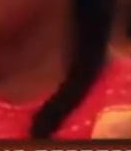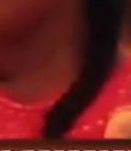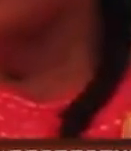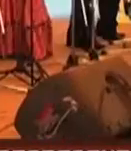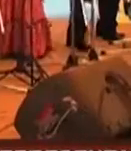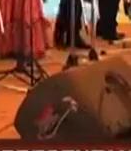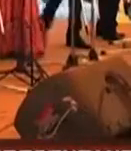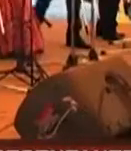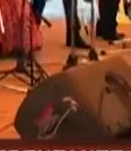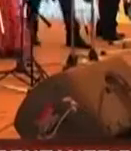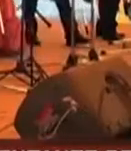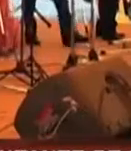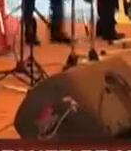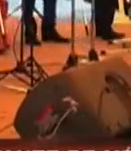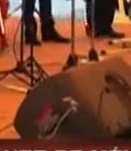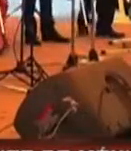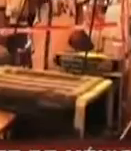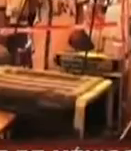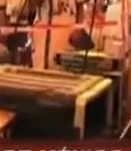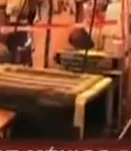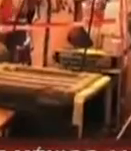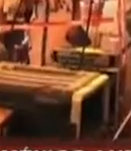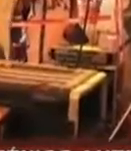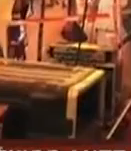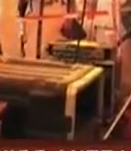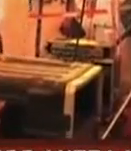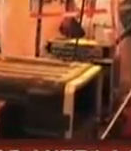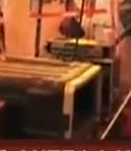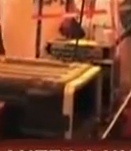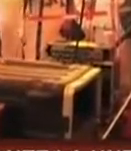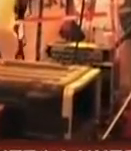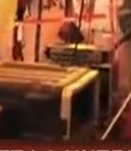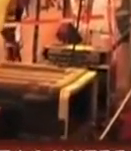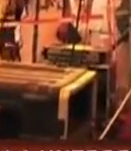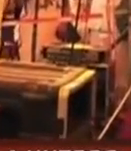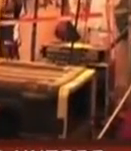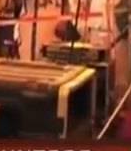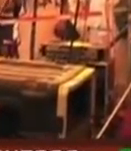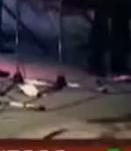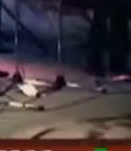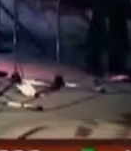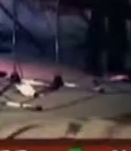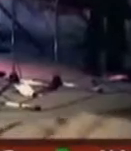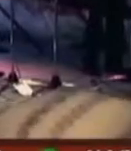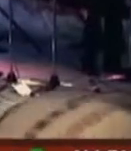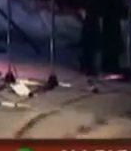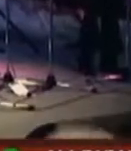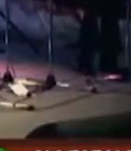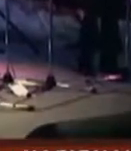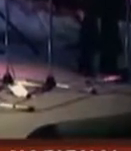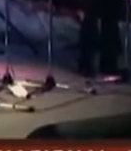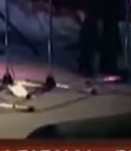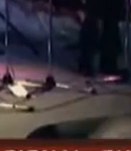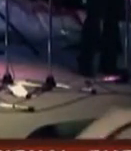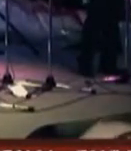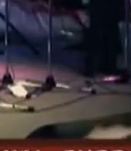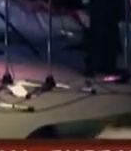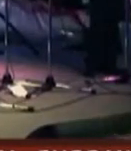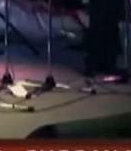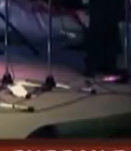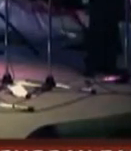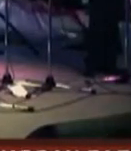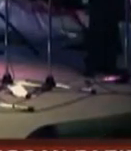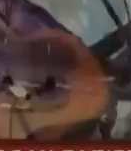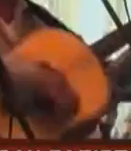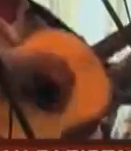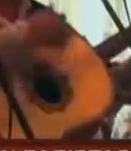deriva, sino que realmente tenga un propósito con fines. Con 300 músicos y 120 agrupaciones, el encuentro se llevará a cabo del 13 al